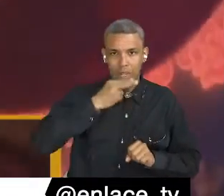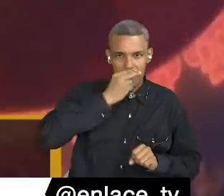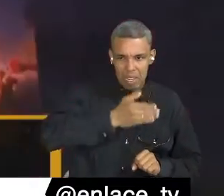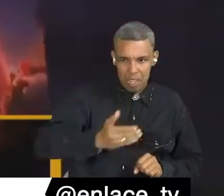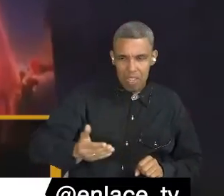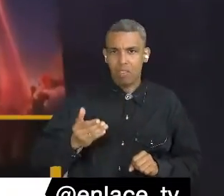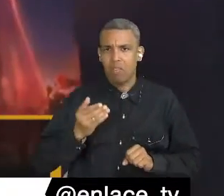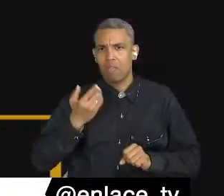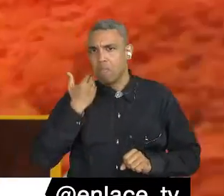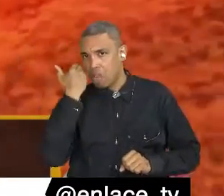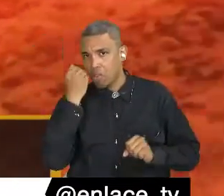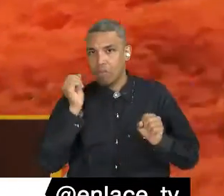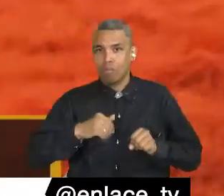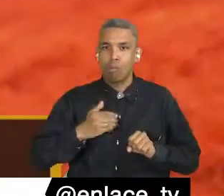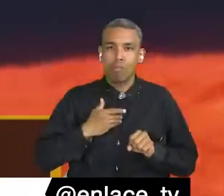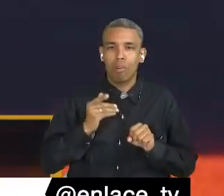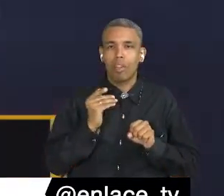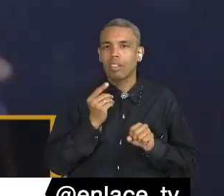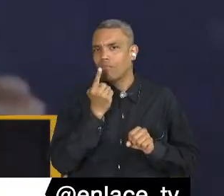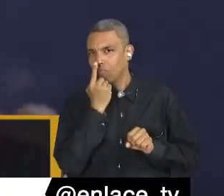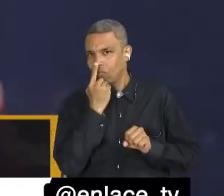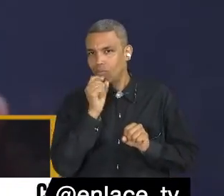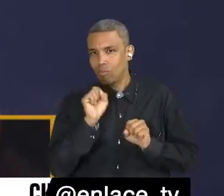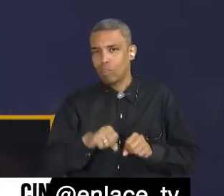la aventura que está por llegar a las salas de cine.